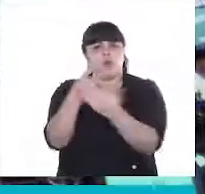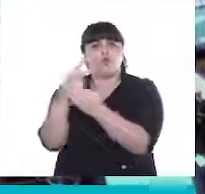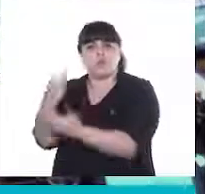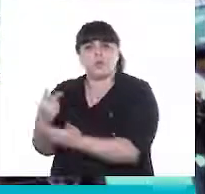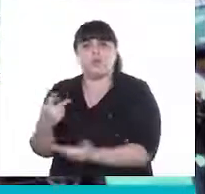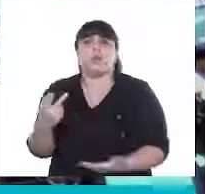indio solari digo no